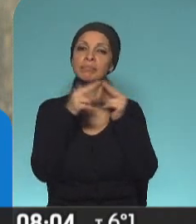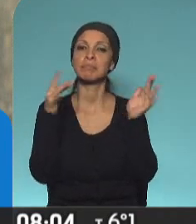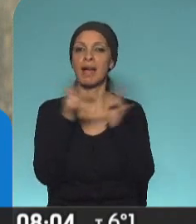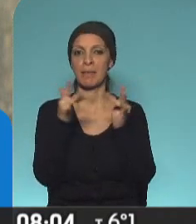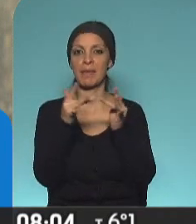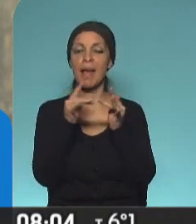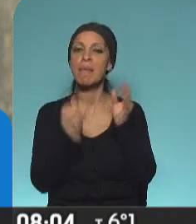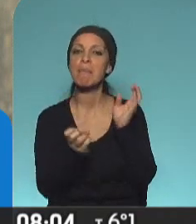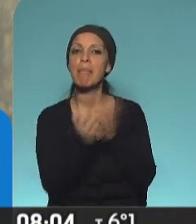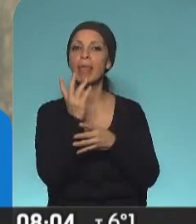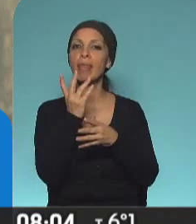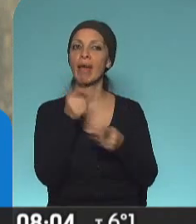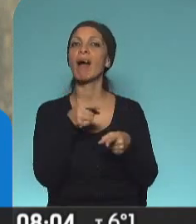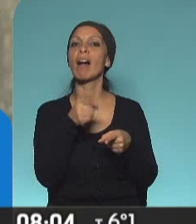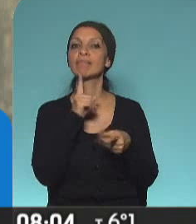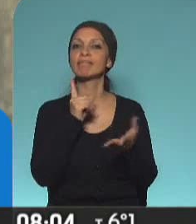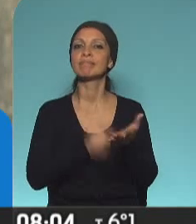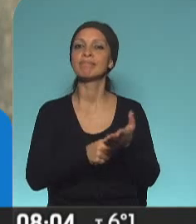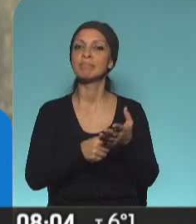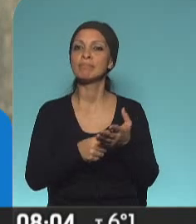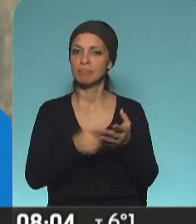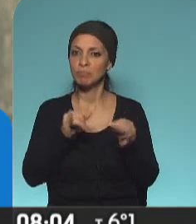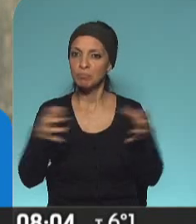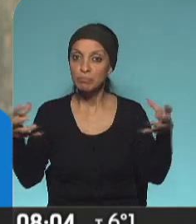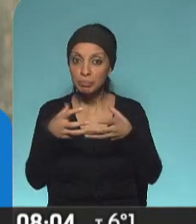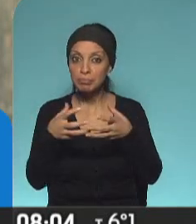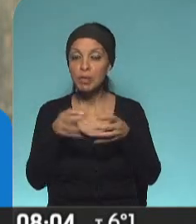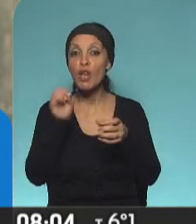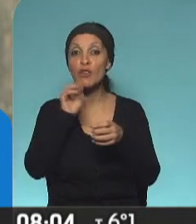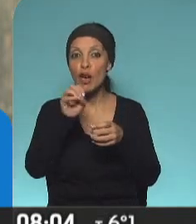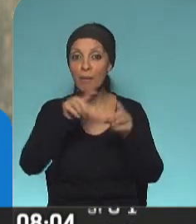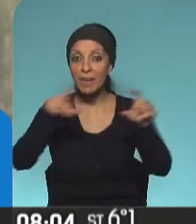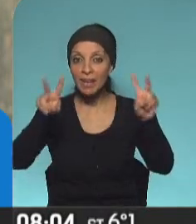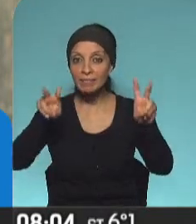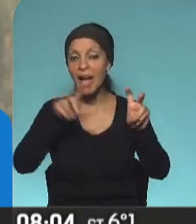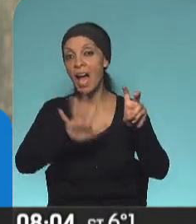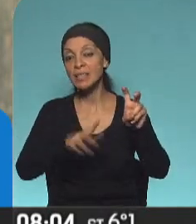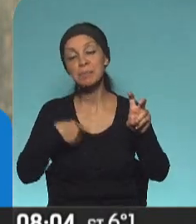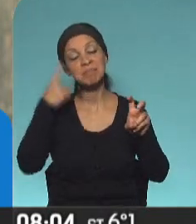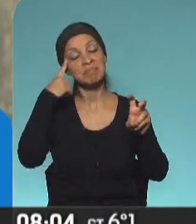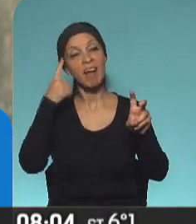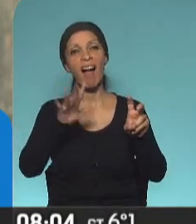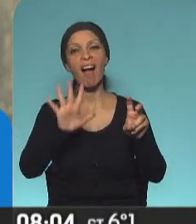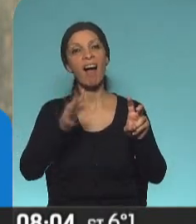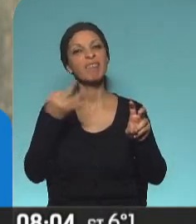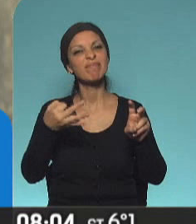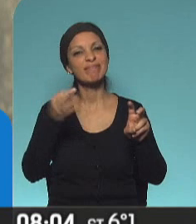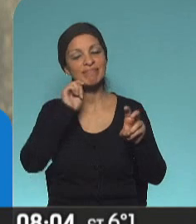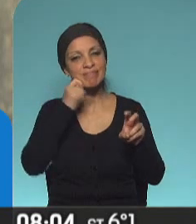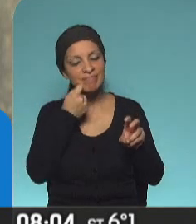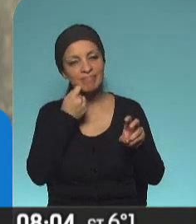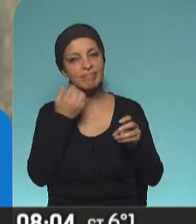necesidad de conformarnos y nos pusimos ese nombre que nos parece que nos representa, que nos parece